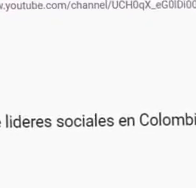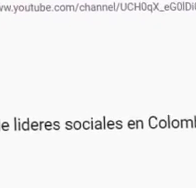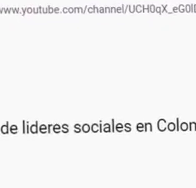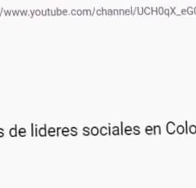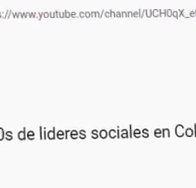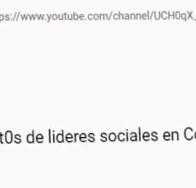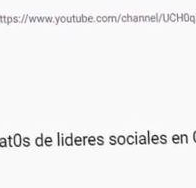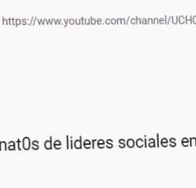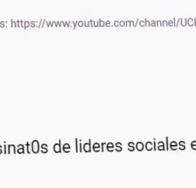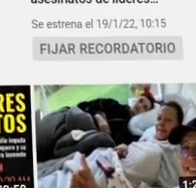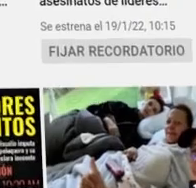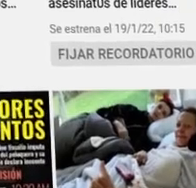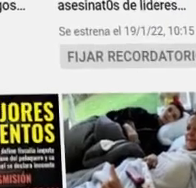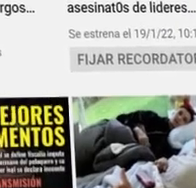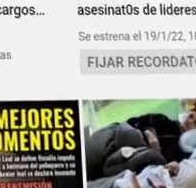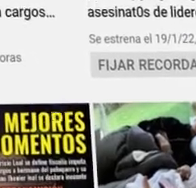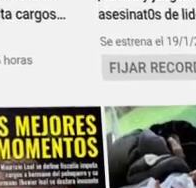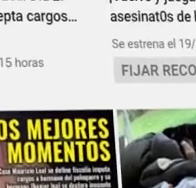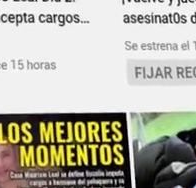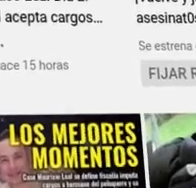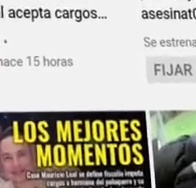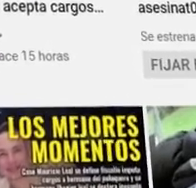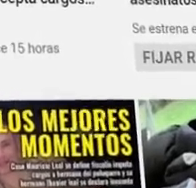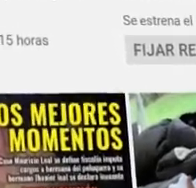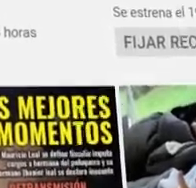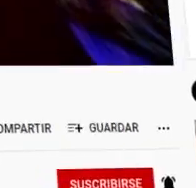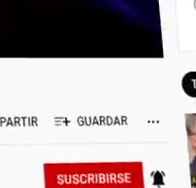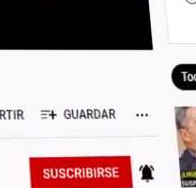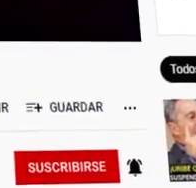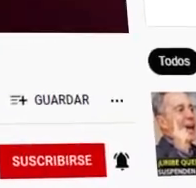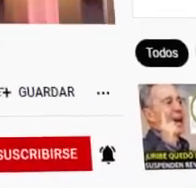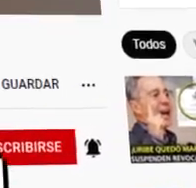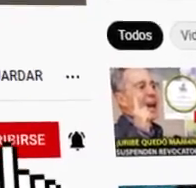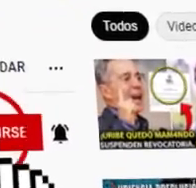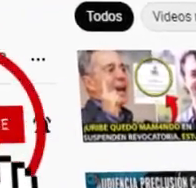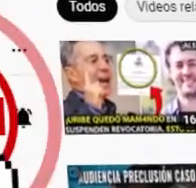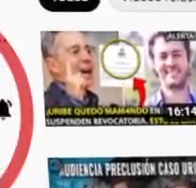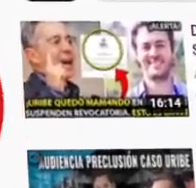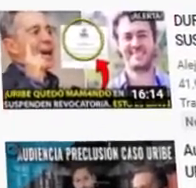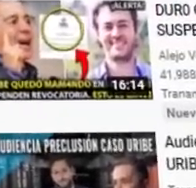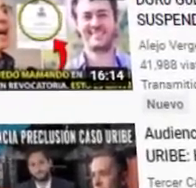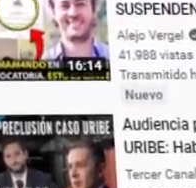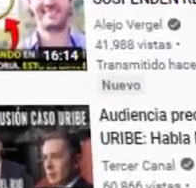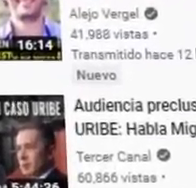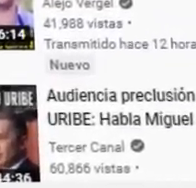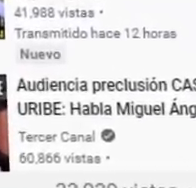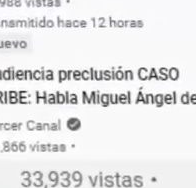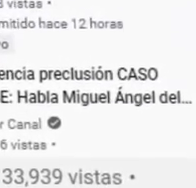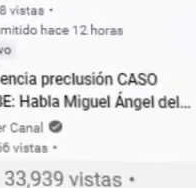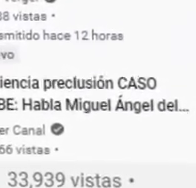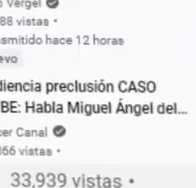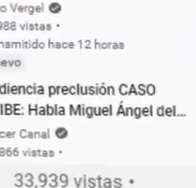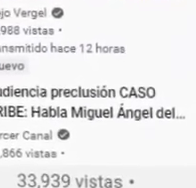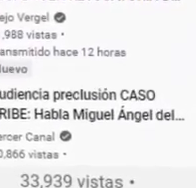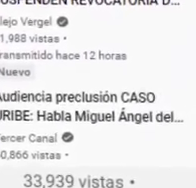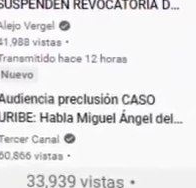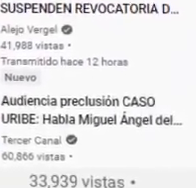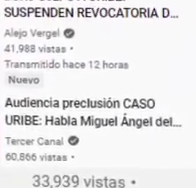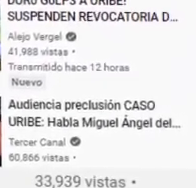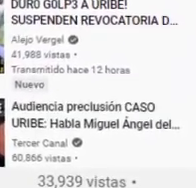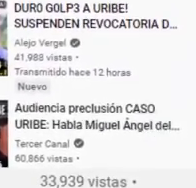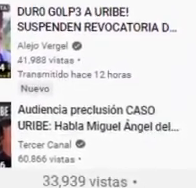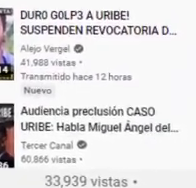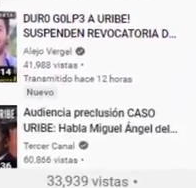Búscanos en YouTube. Selecciona tu video favorito. Suscríbete a nuestro canal. Activa la campanita de